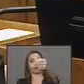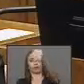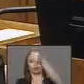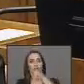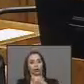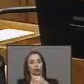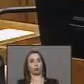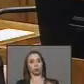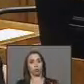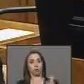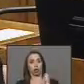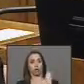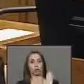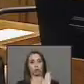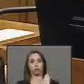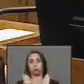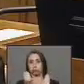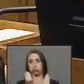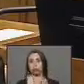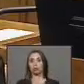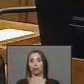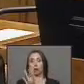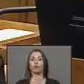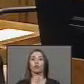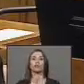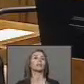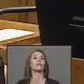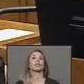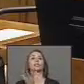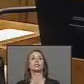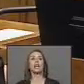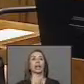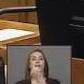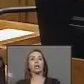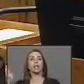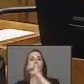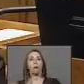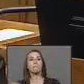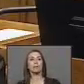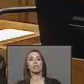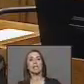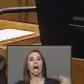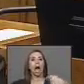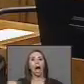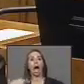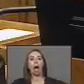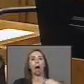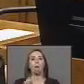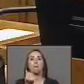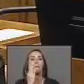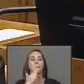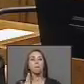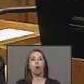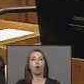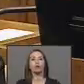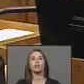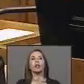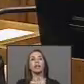novedad interesante, y de esa manera hemos terminado con los aportes de las empresas a las campañas y a los